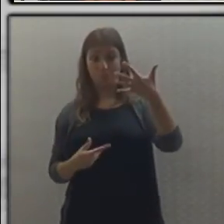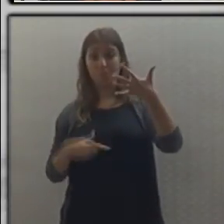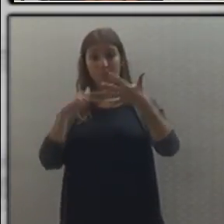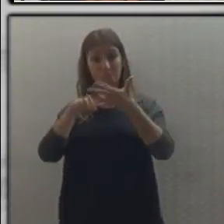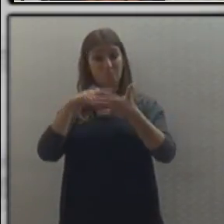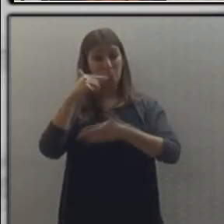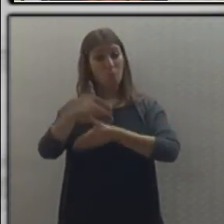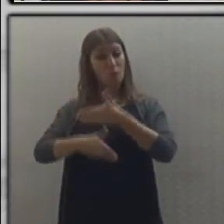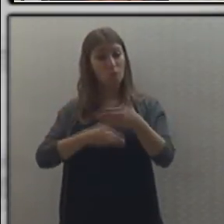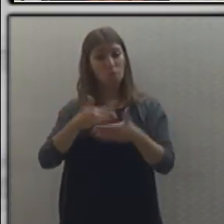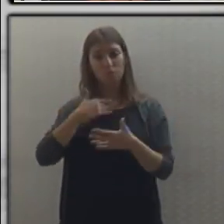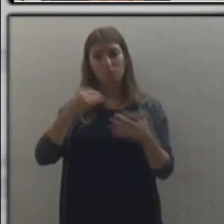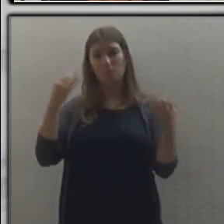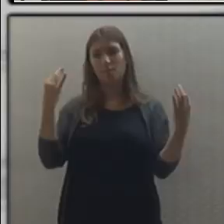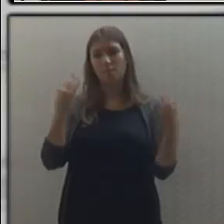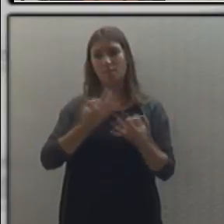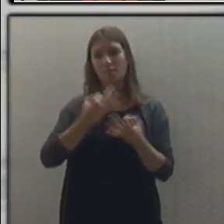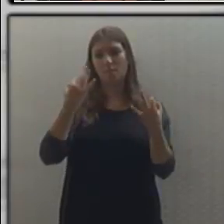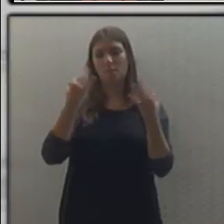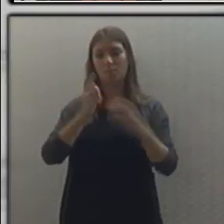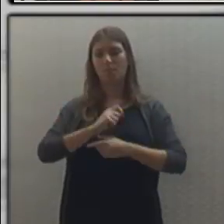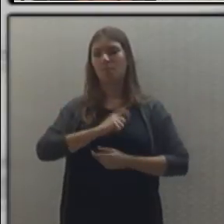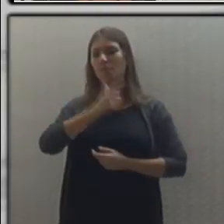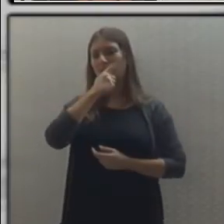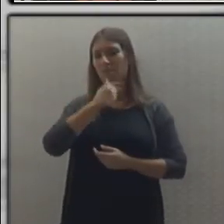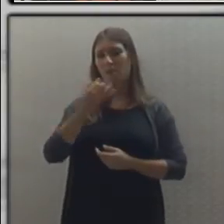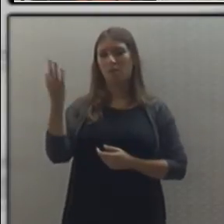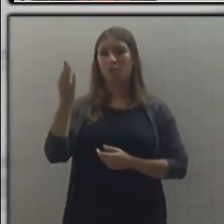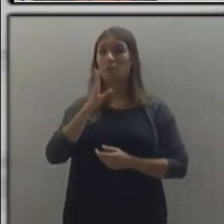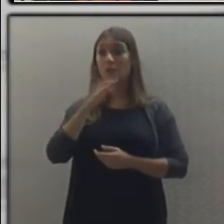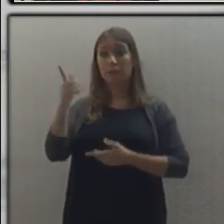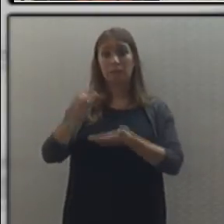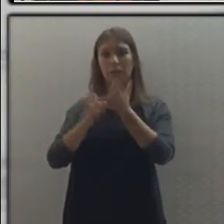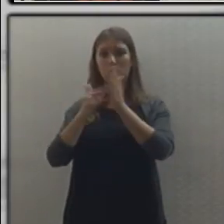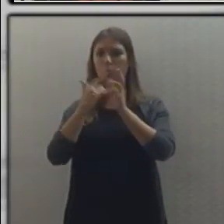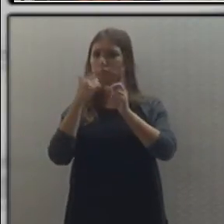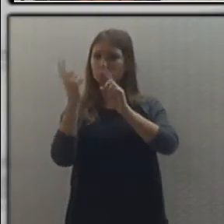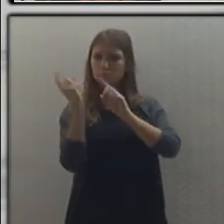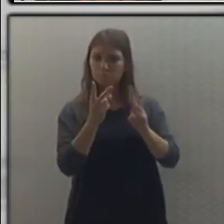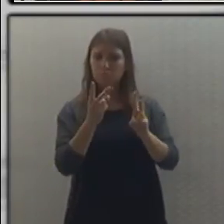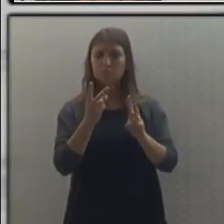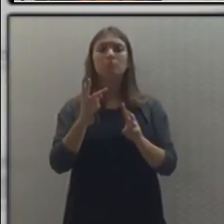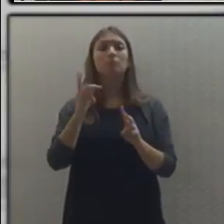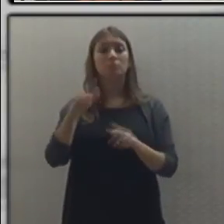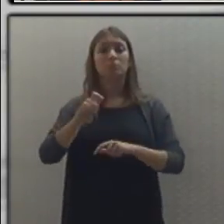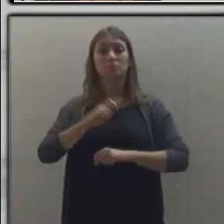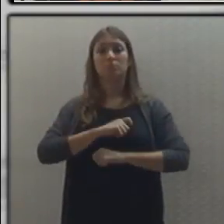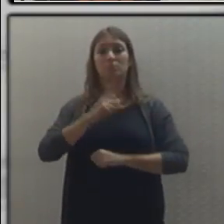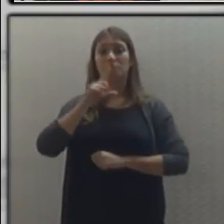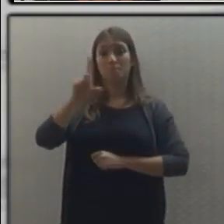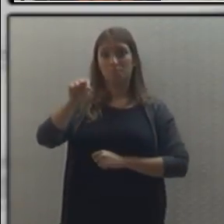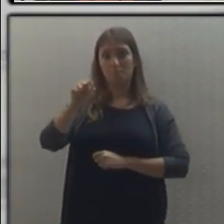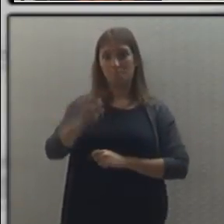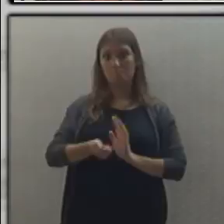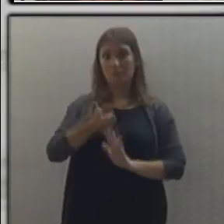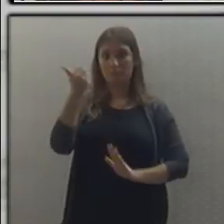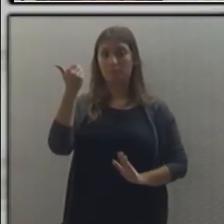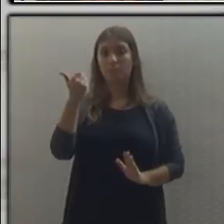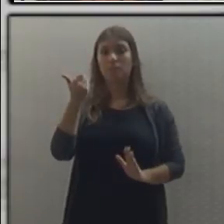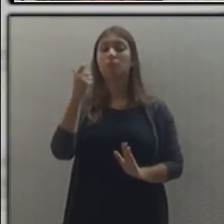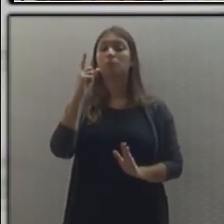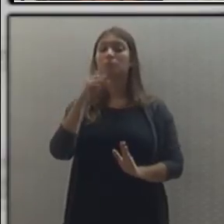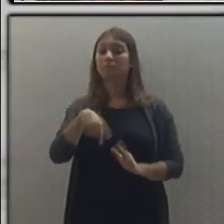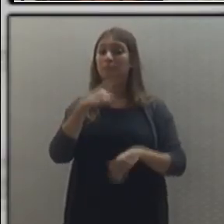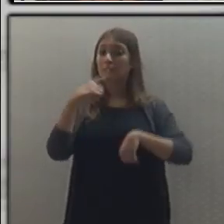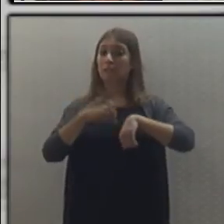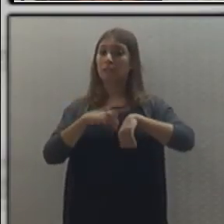proceso es necesario y facilita la prescripción del técnico, permite abaratir costes,